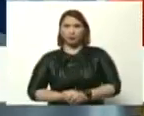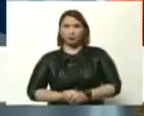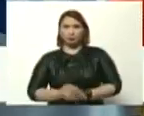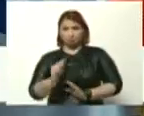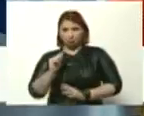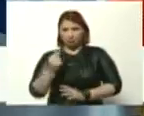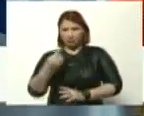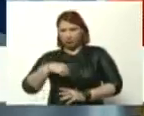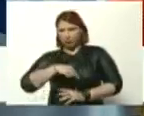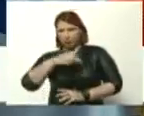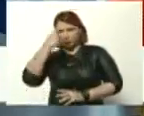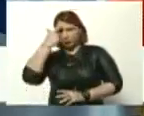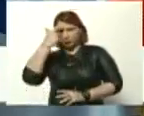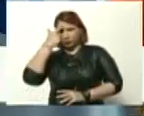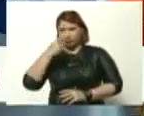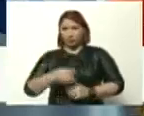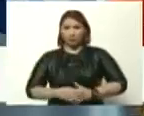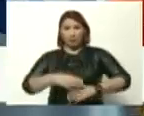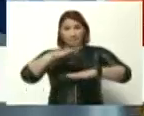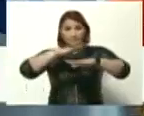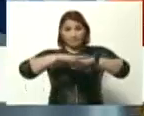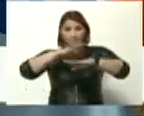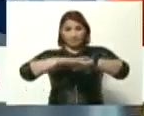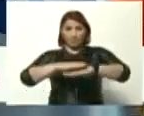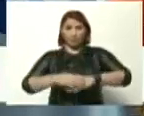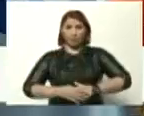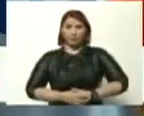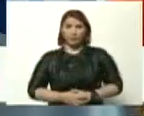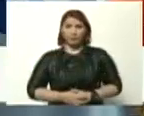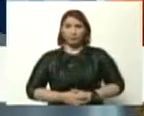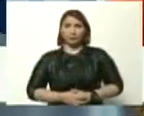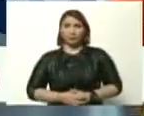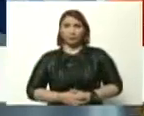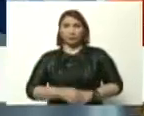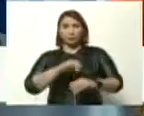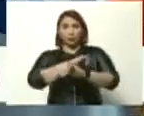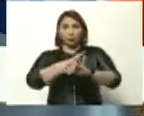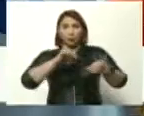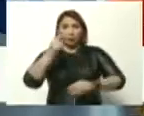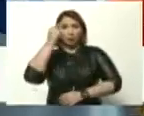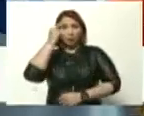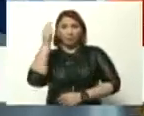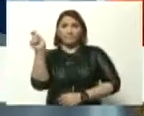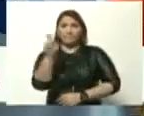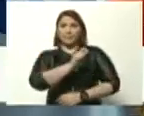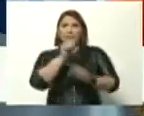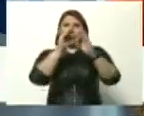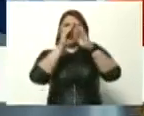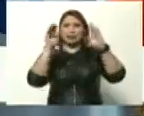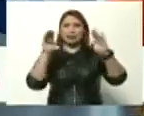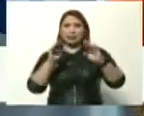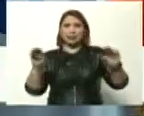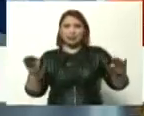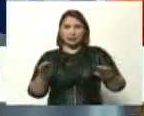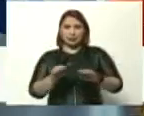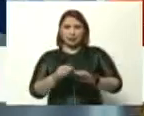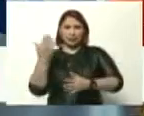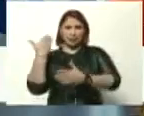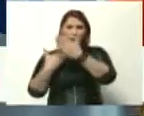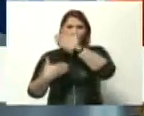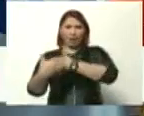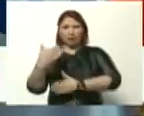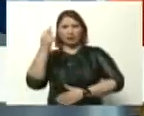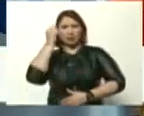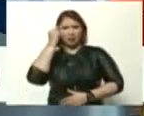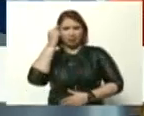voy a señalar, ocurrido en los últimos días del mes de diciembre, hace unos días, el 28 de